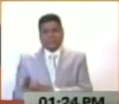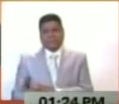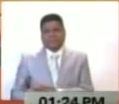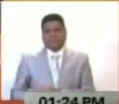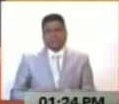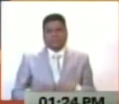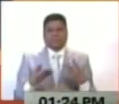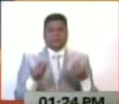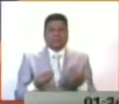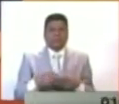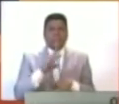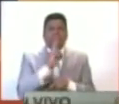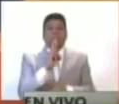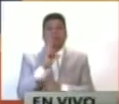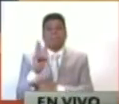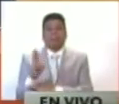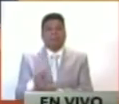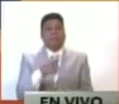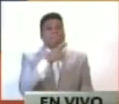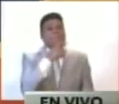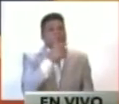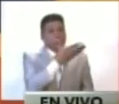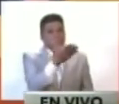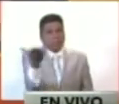gusto responderemos las preguntas a que tenga lugar.